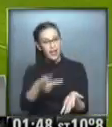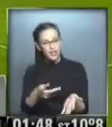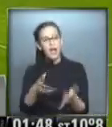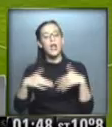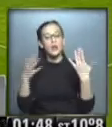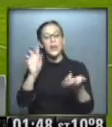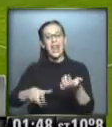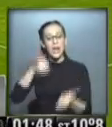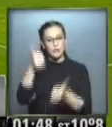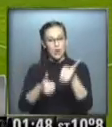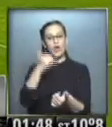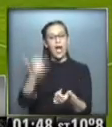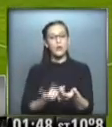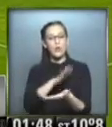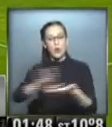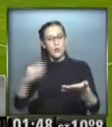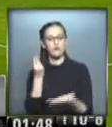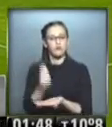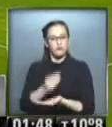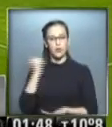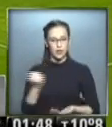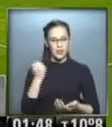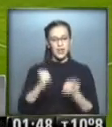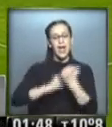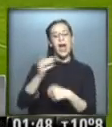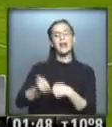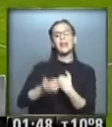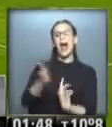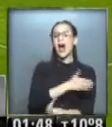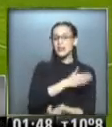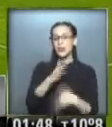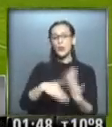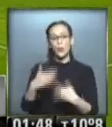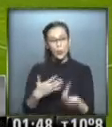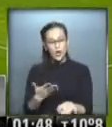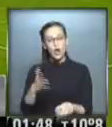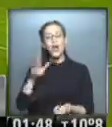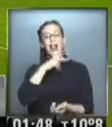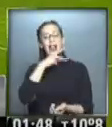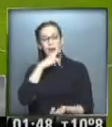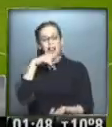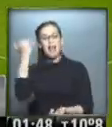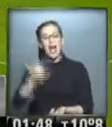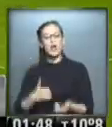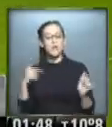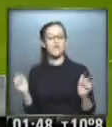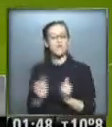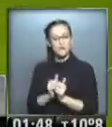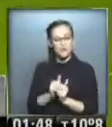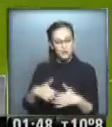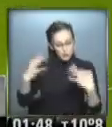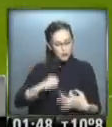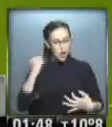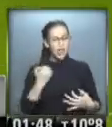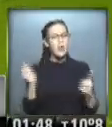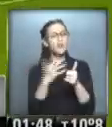que el campeonato tiene un nuevo líder, porque hasta el momento, antes de jugar el partido, Gimnasia de La Plata era puntero junto con Argentinos Juniors. Si